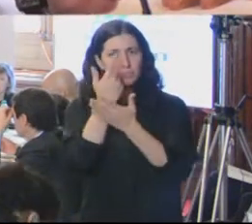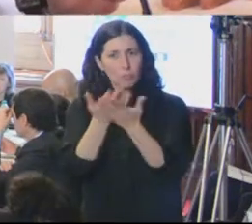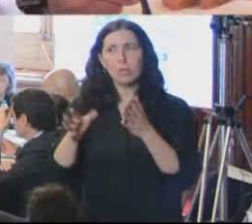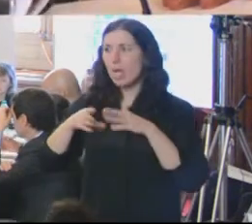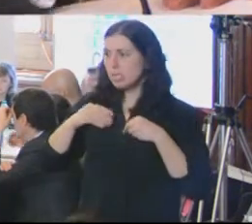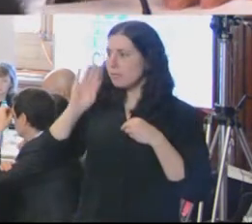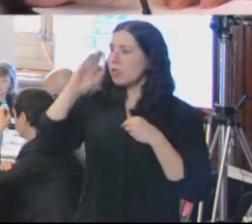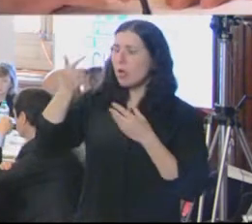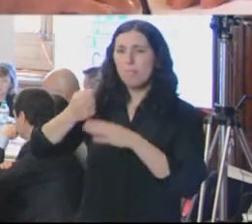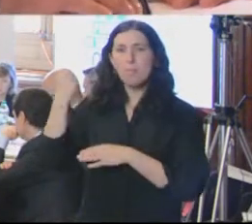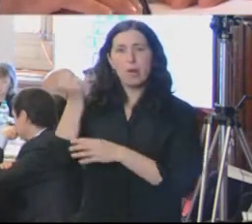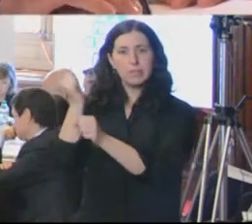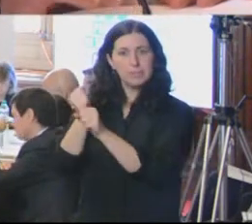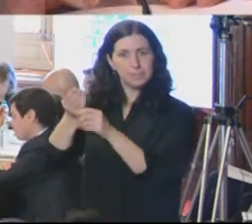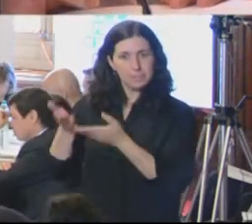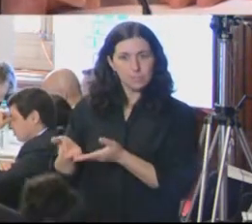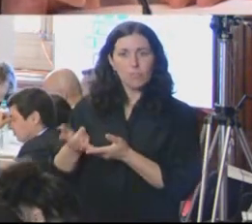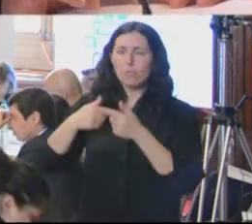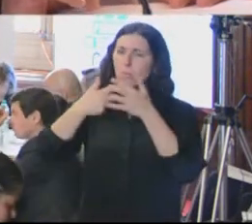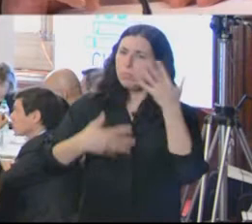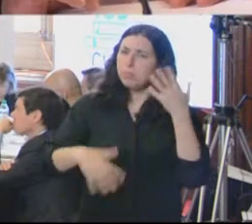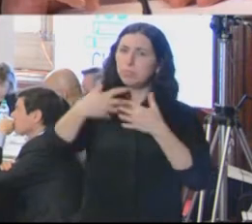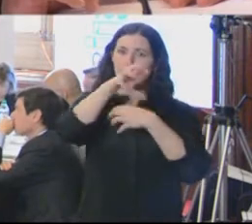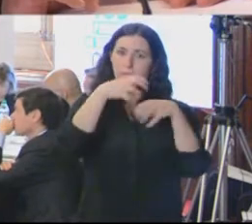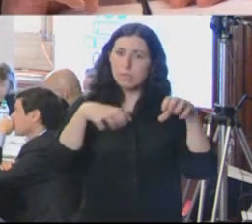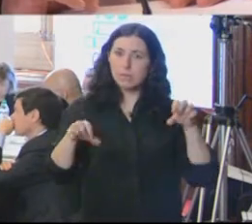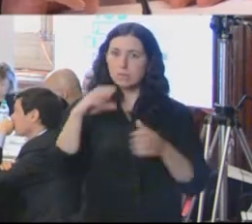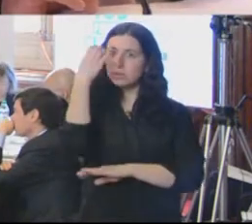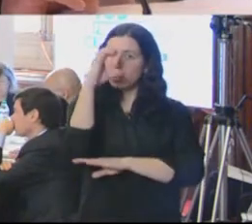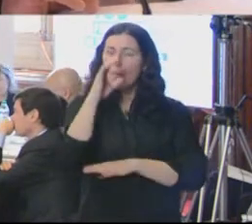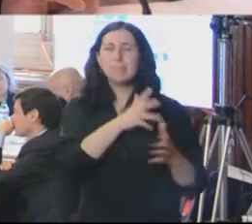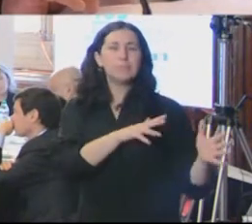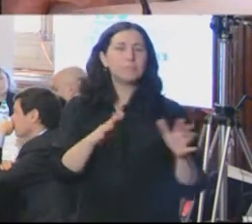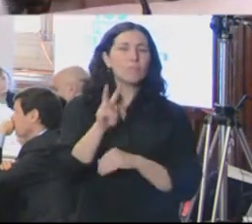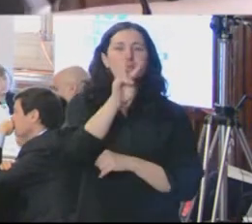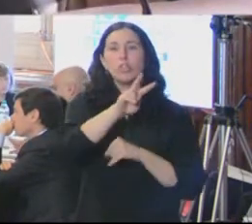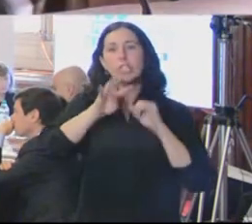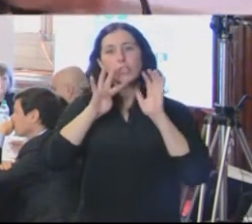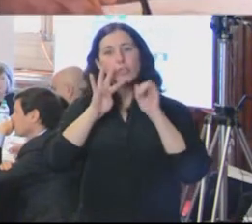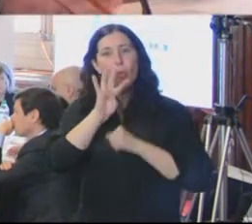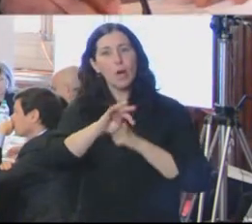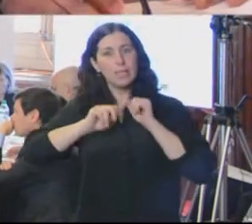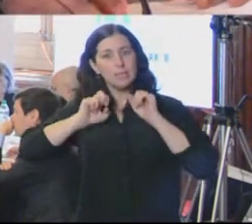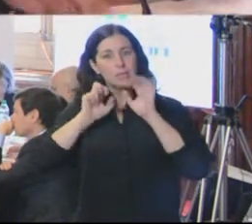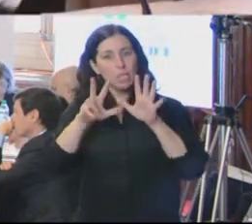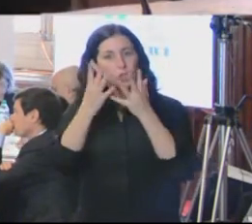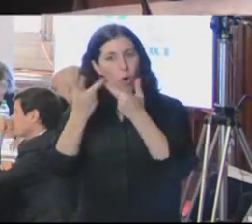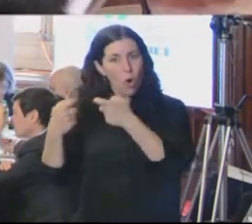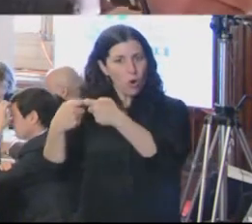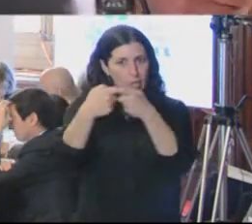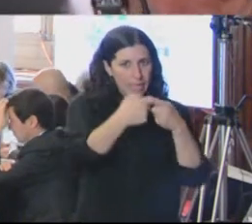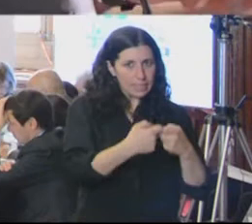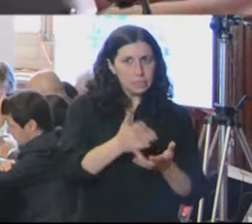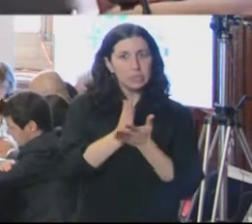comunicados de prensa, en varias de regiones del país, a por lo menos 248 organizaciones de derechos humanos,